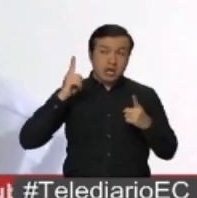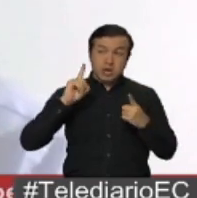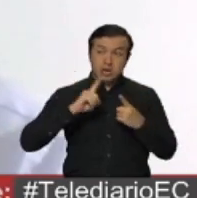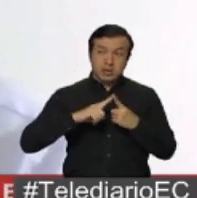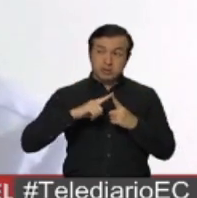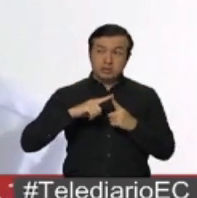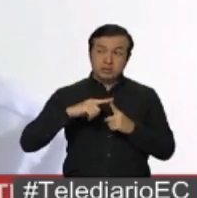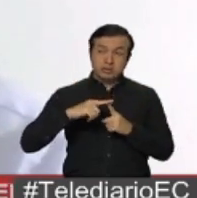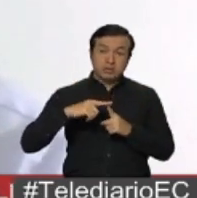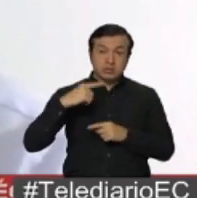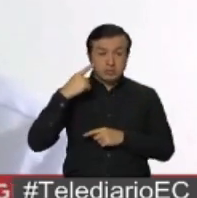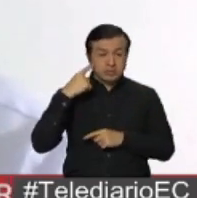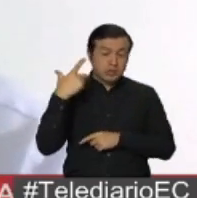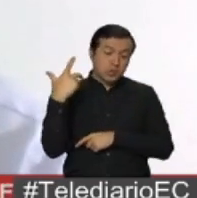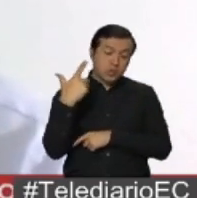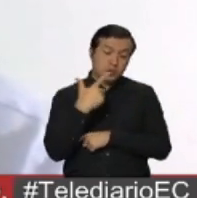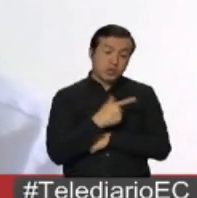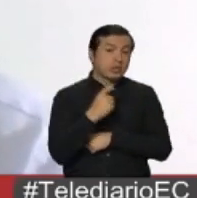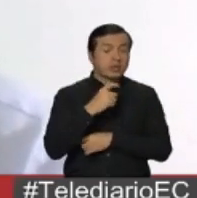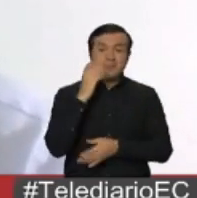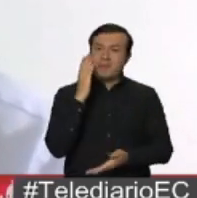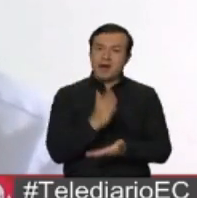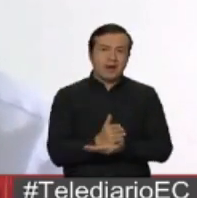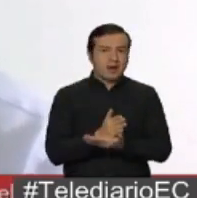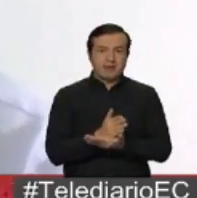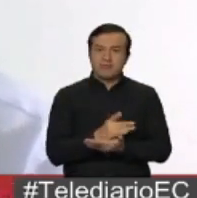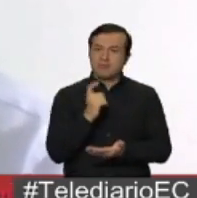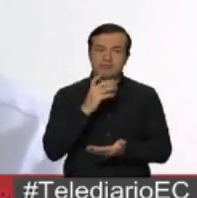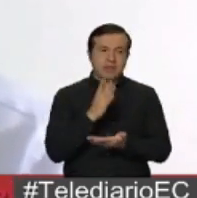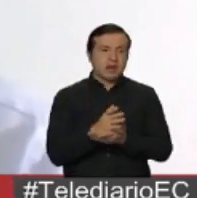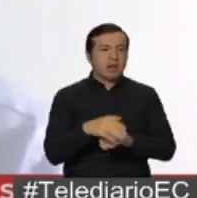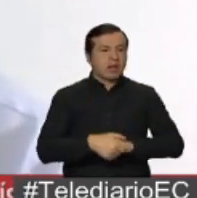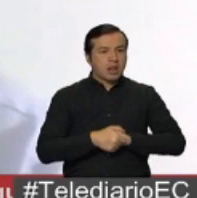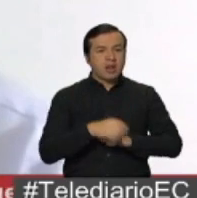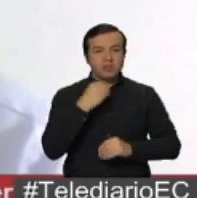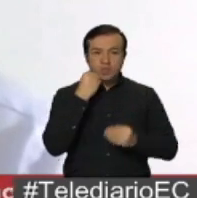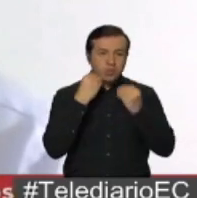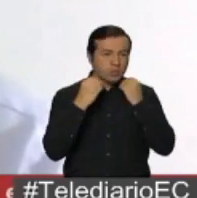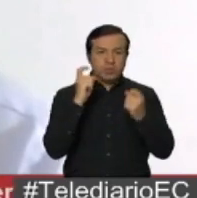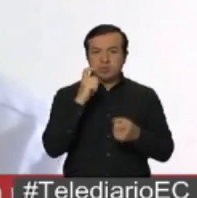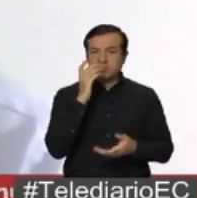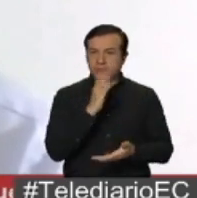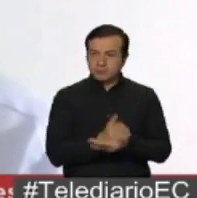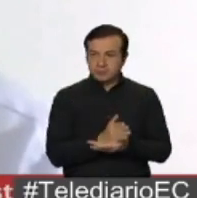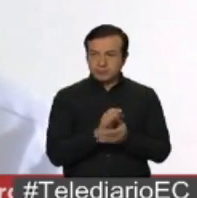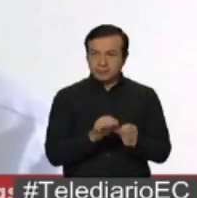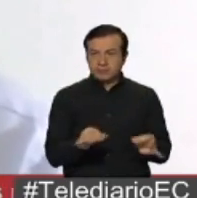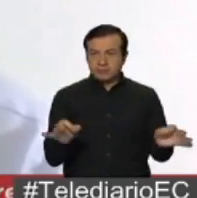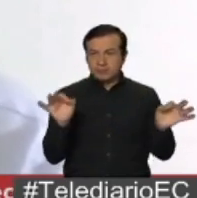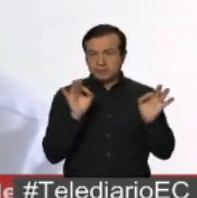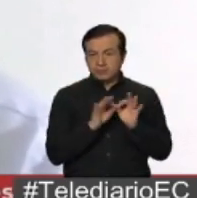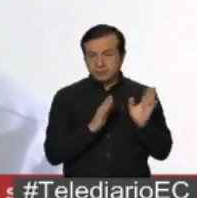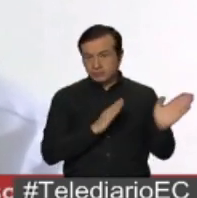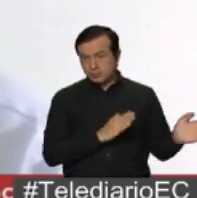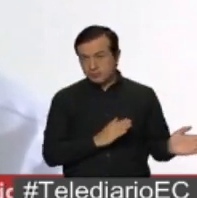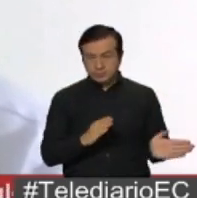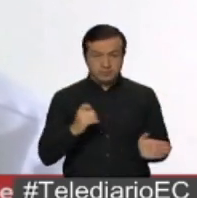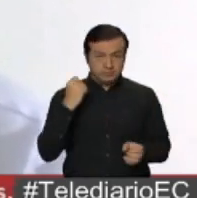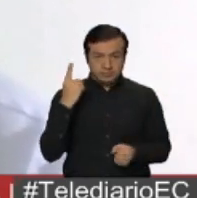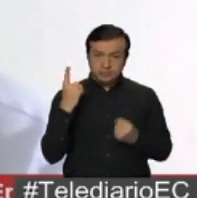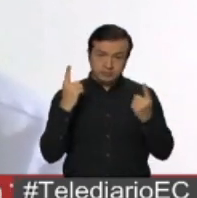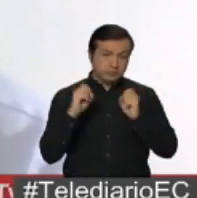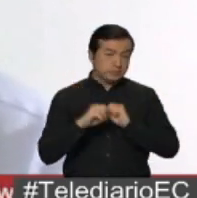una posible cura o vacuna para poder combatirlos entonces claro